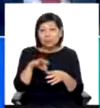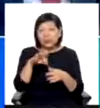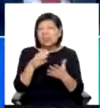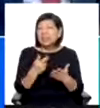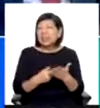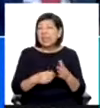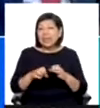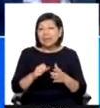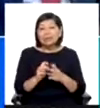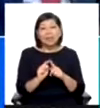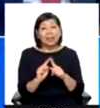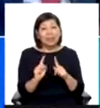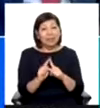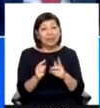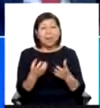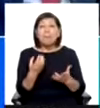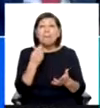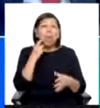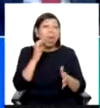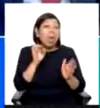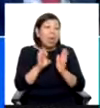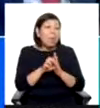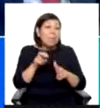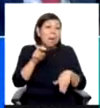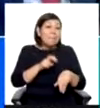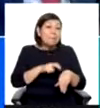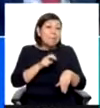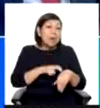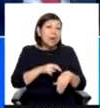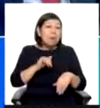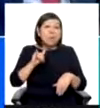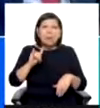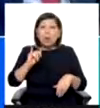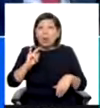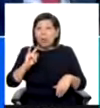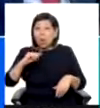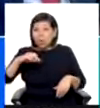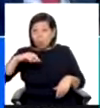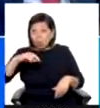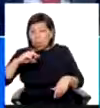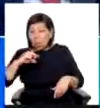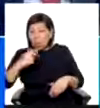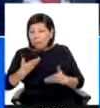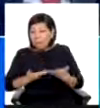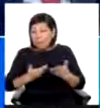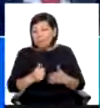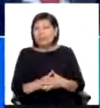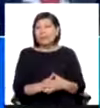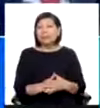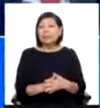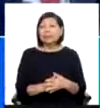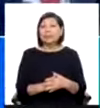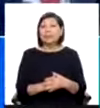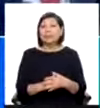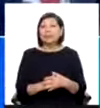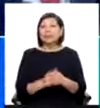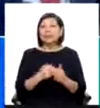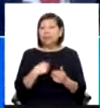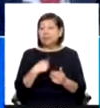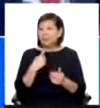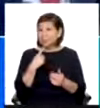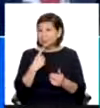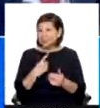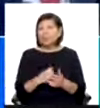¿Qué es lo que hace diferente a esta papa, por ejemplo, de la Yungay, de las que uno puede encontrar en el mercado? Mira, te